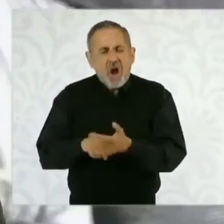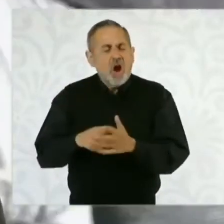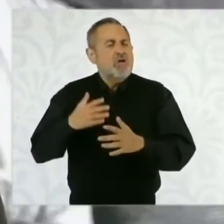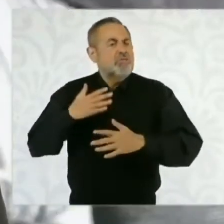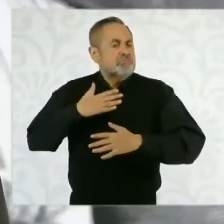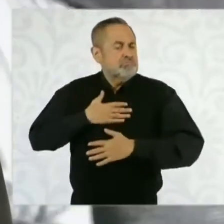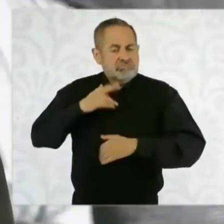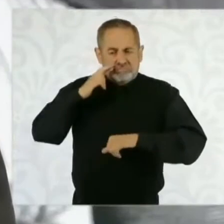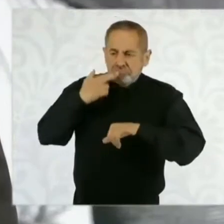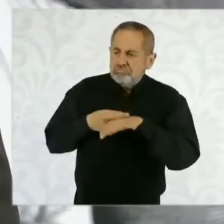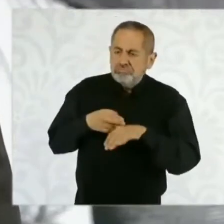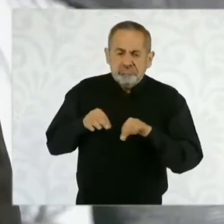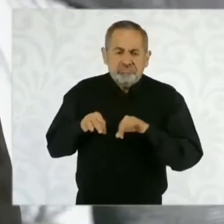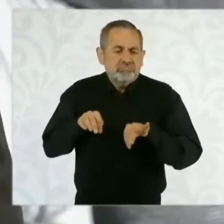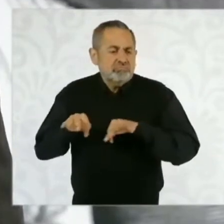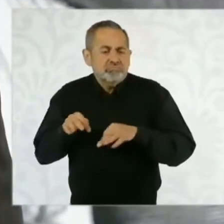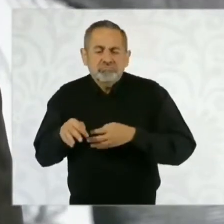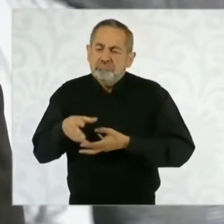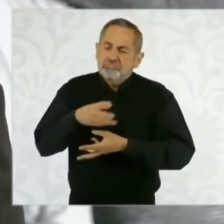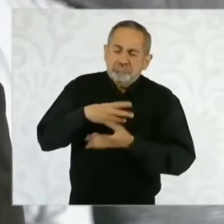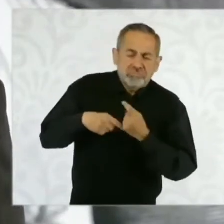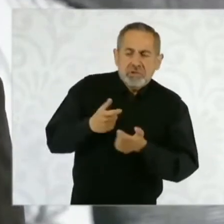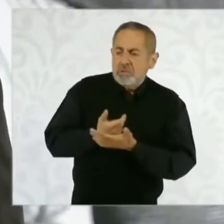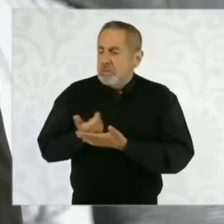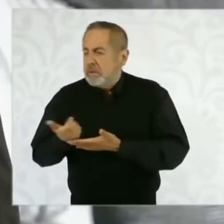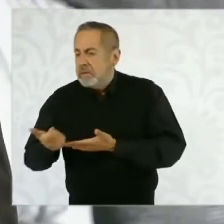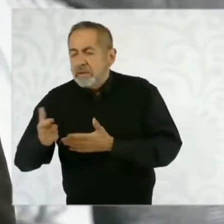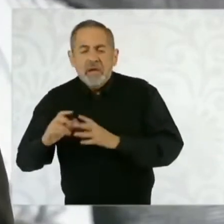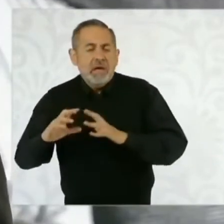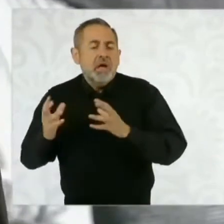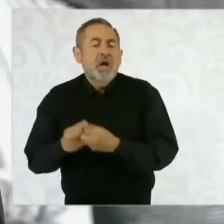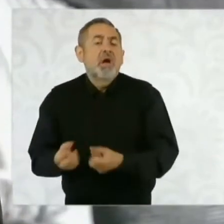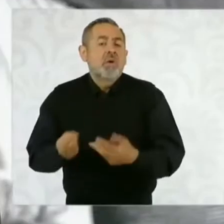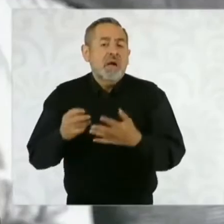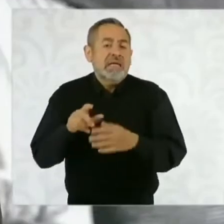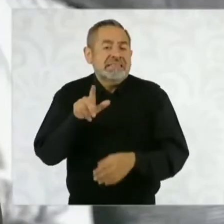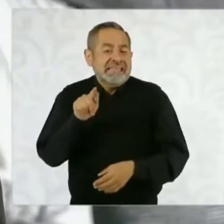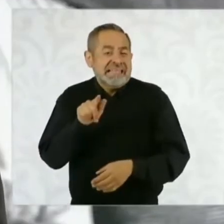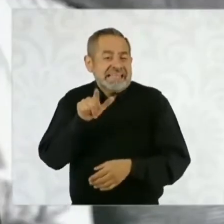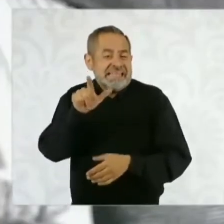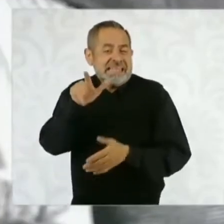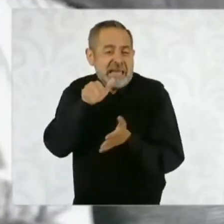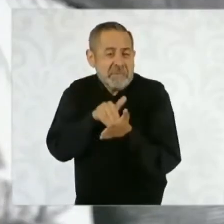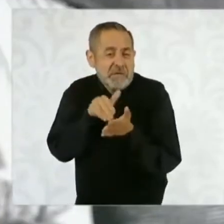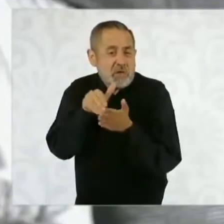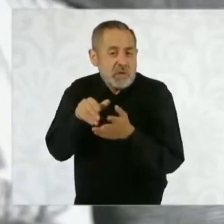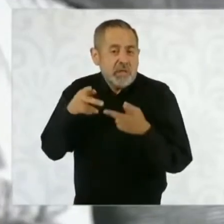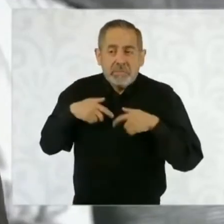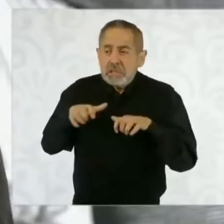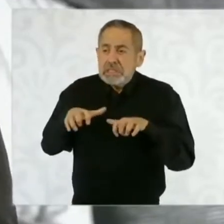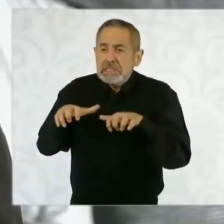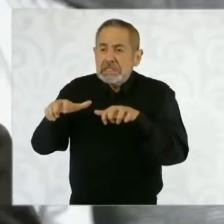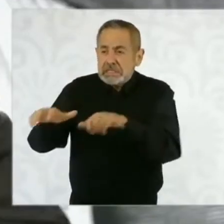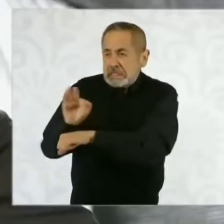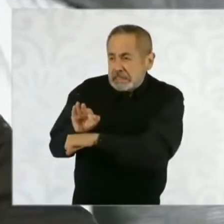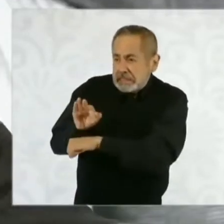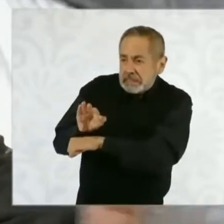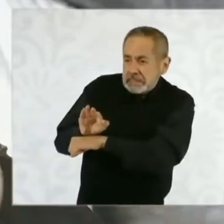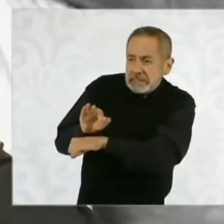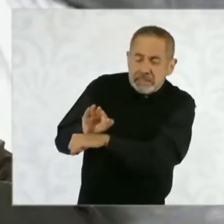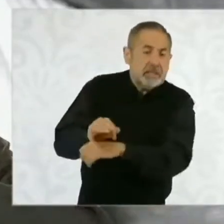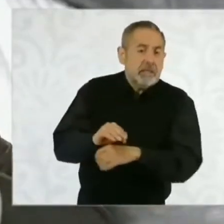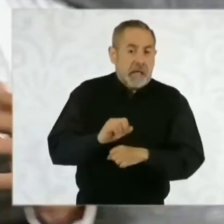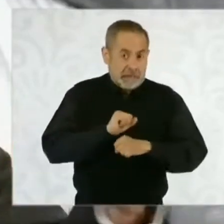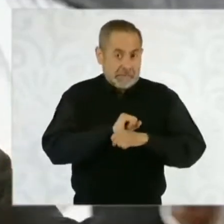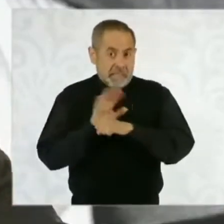la responsabilidad social de más de 77 millones de derechohabientes y que durante la pandemia